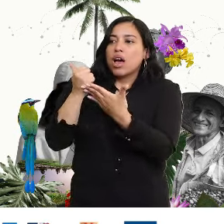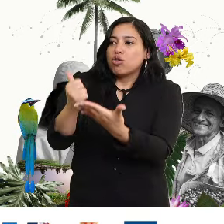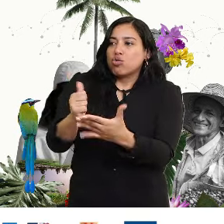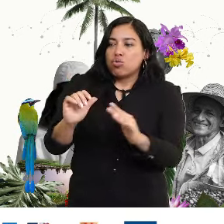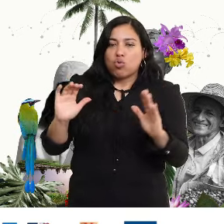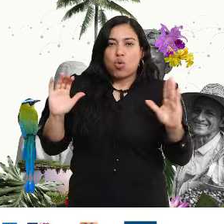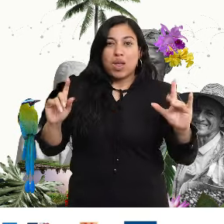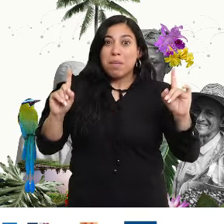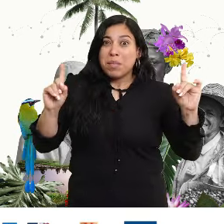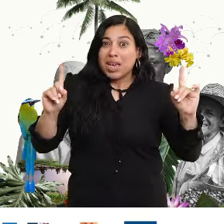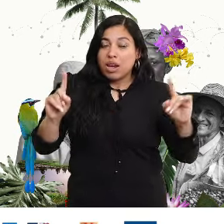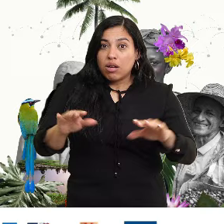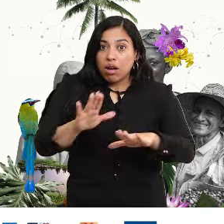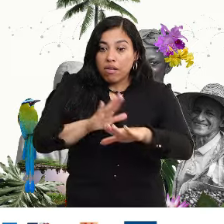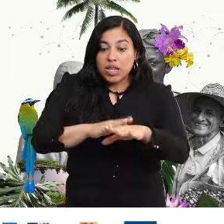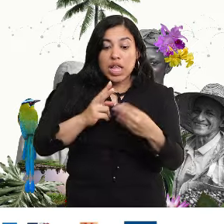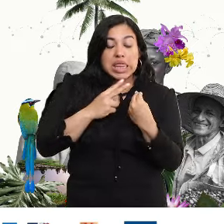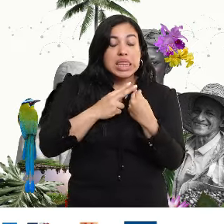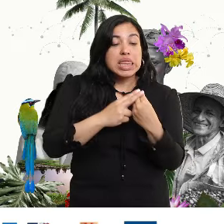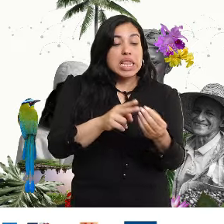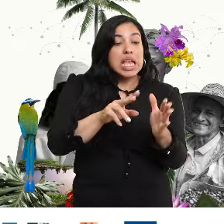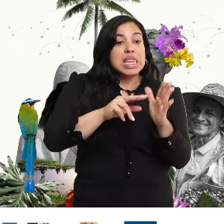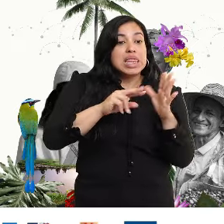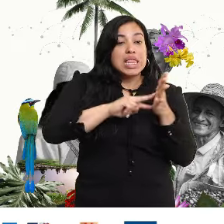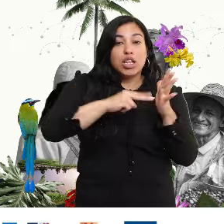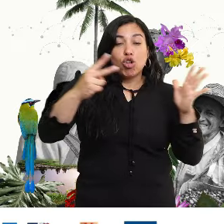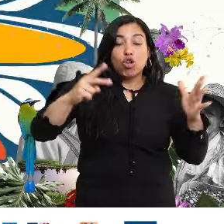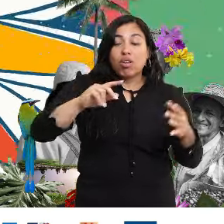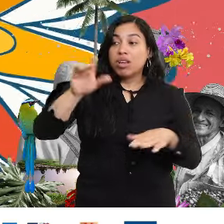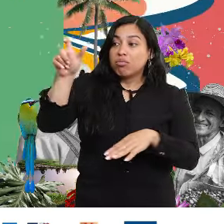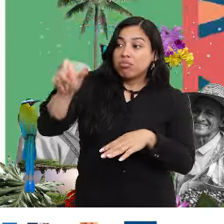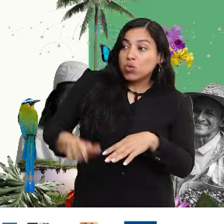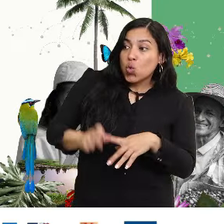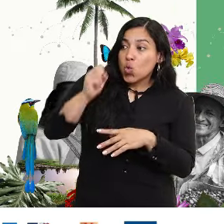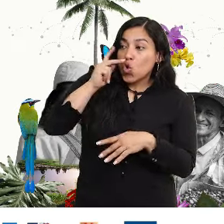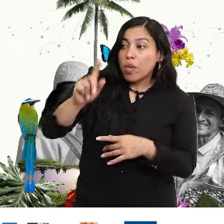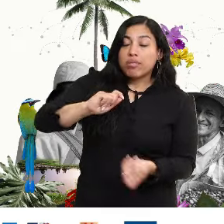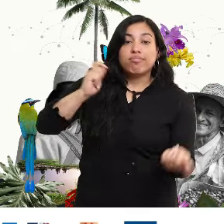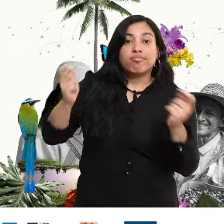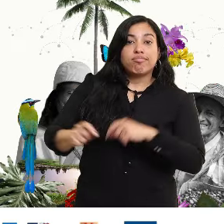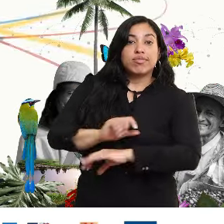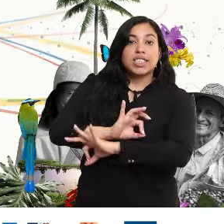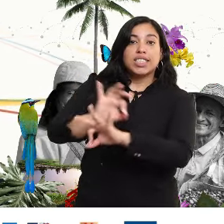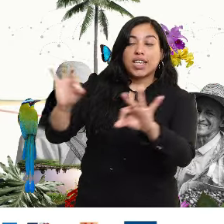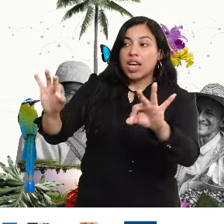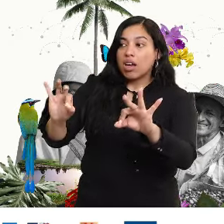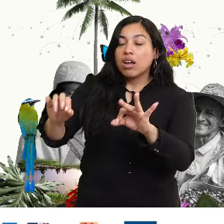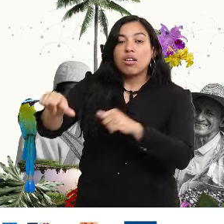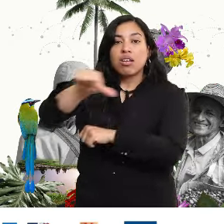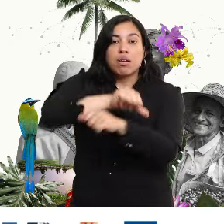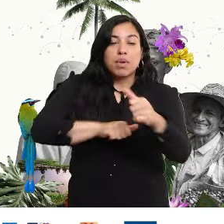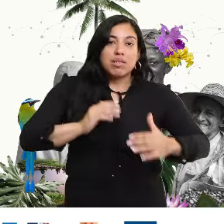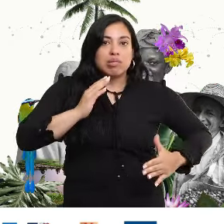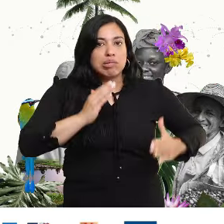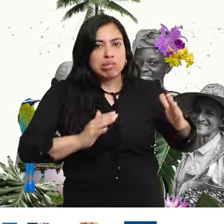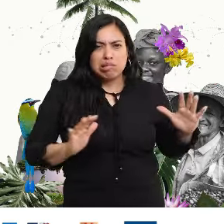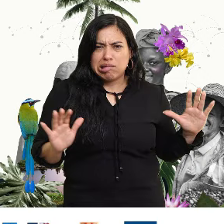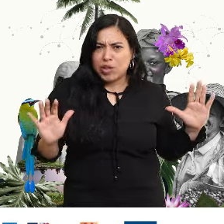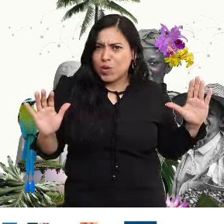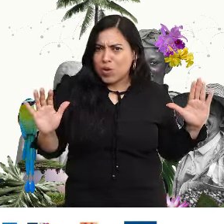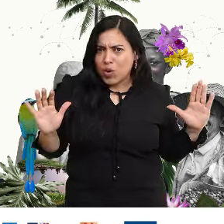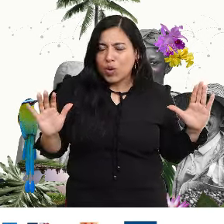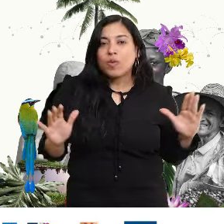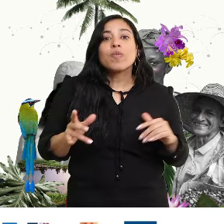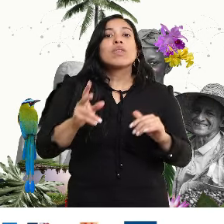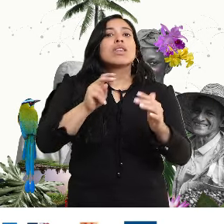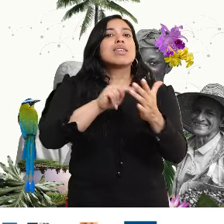pero jamás puede reemplazar a nuestra humanidad ligada a los sistemas de la vida. Si fuera así,